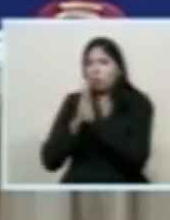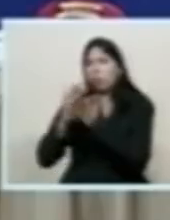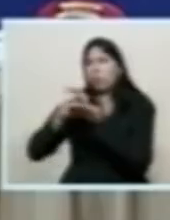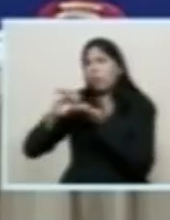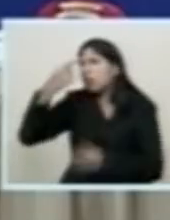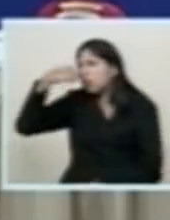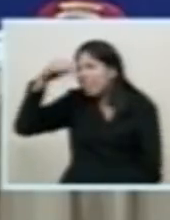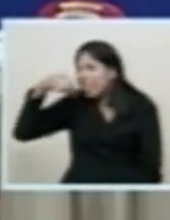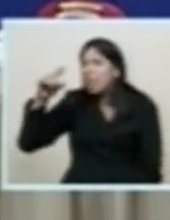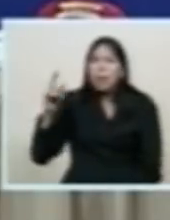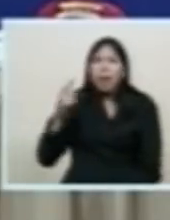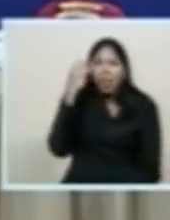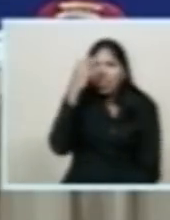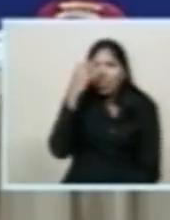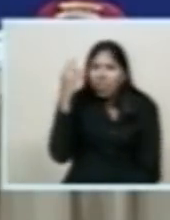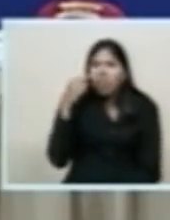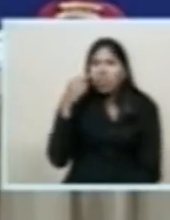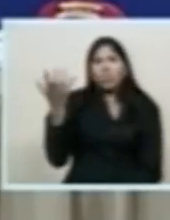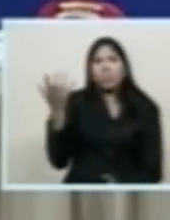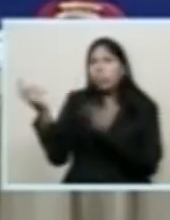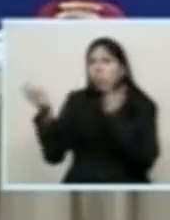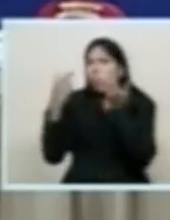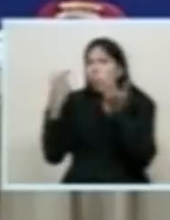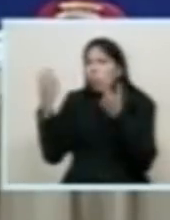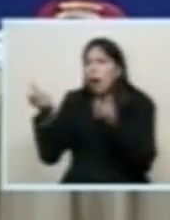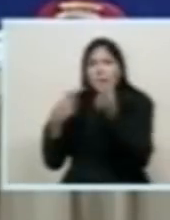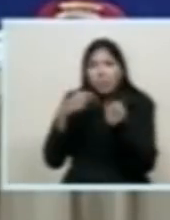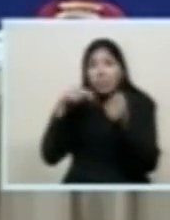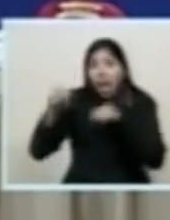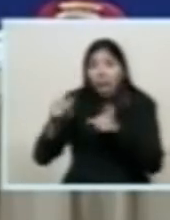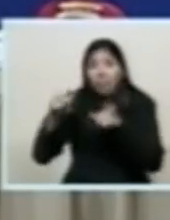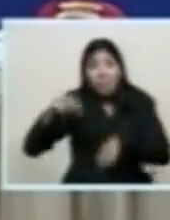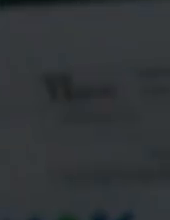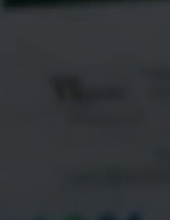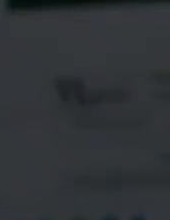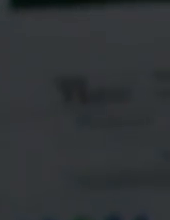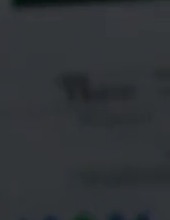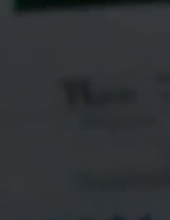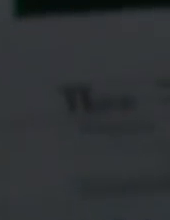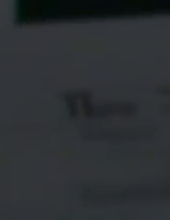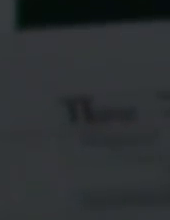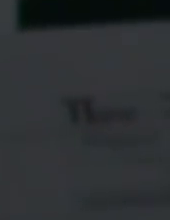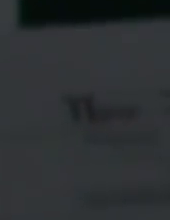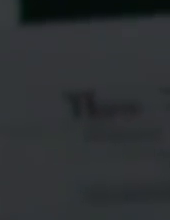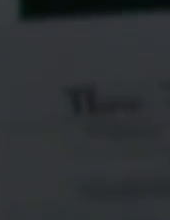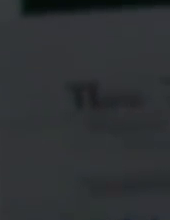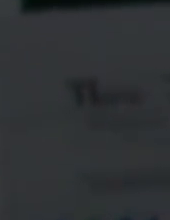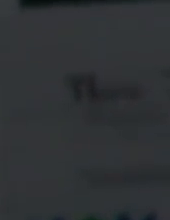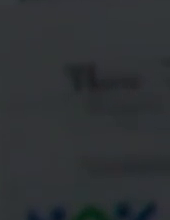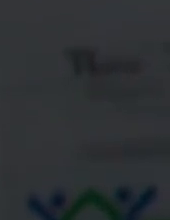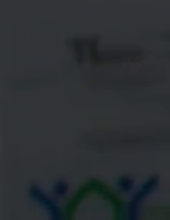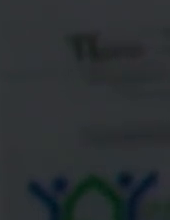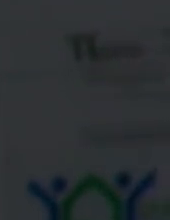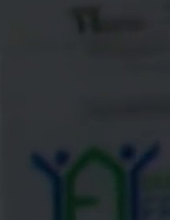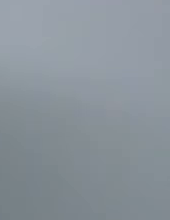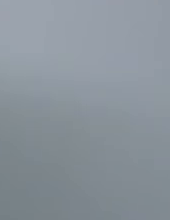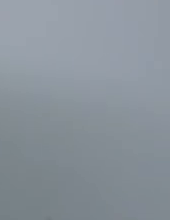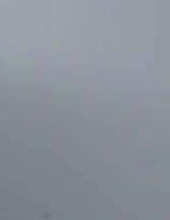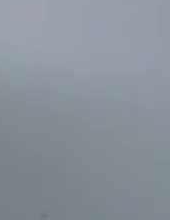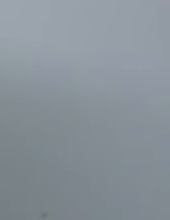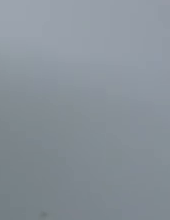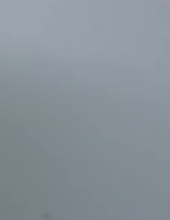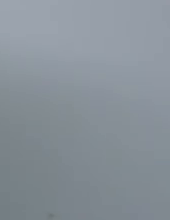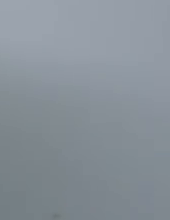gripe, atenderse una catarata, buscar las medicinas en Venezuela. Pero otra es la realidad que describe